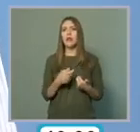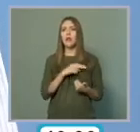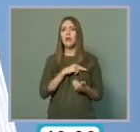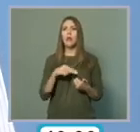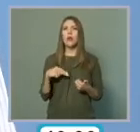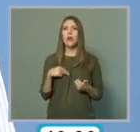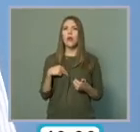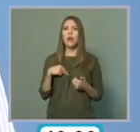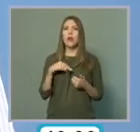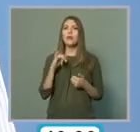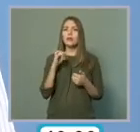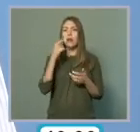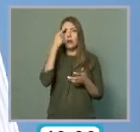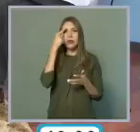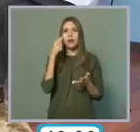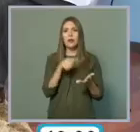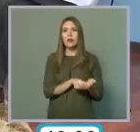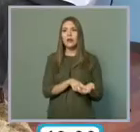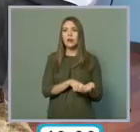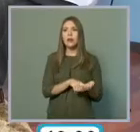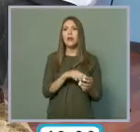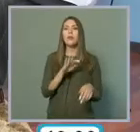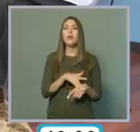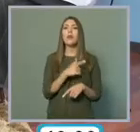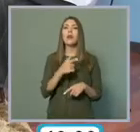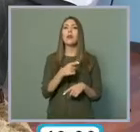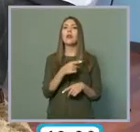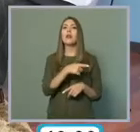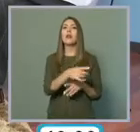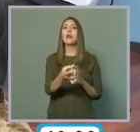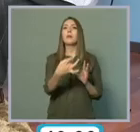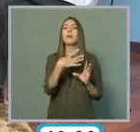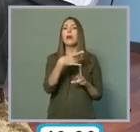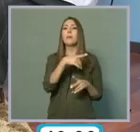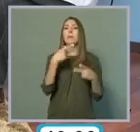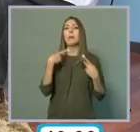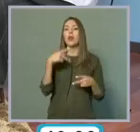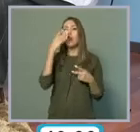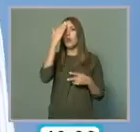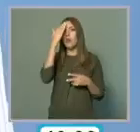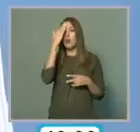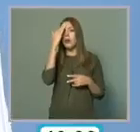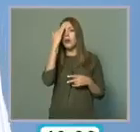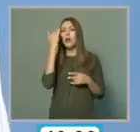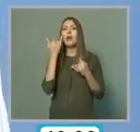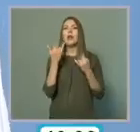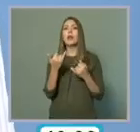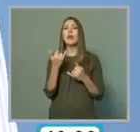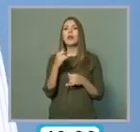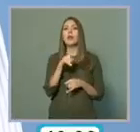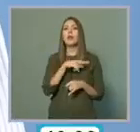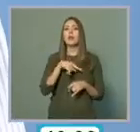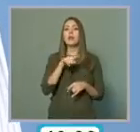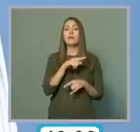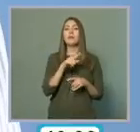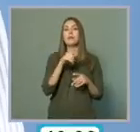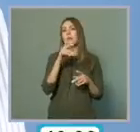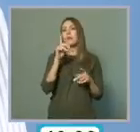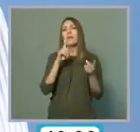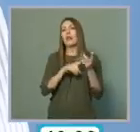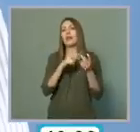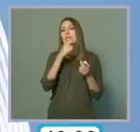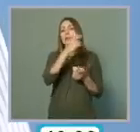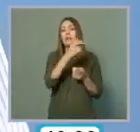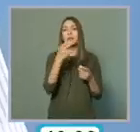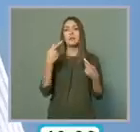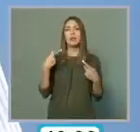nosotros le vamos a dar cierta credibilidad adicional porque viene de alguien que conocemos. Claro. Claro. Y típicamente, dependiendo de quién sea ese alguien,